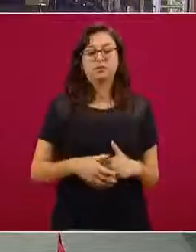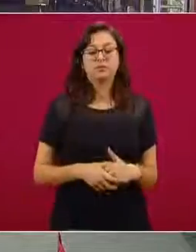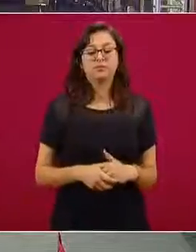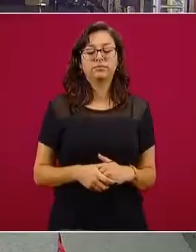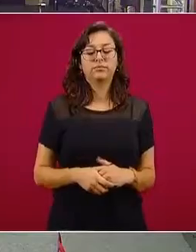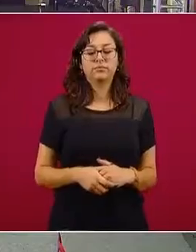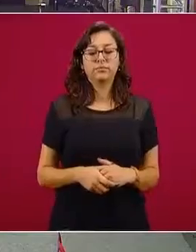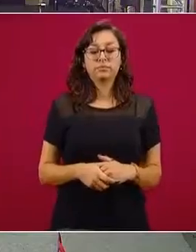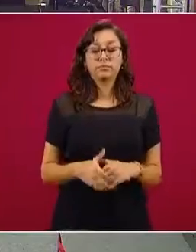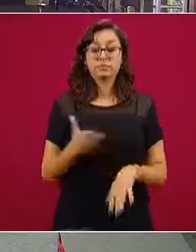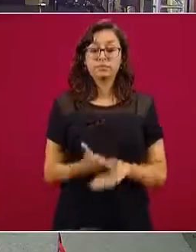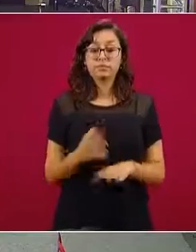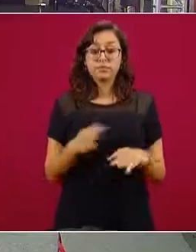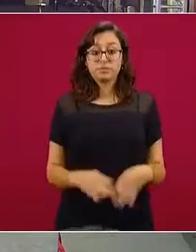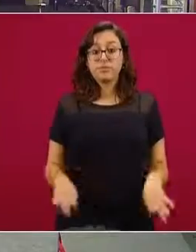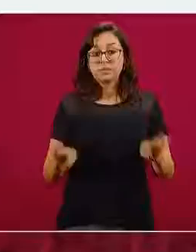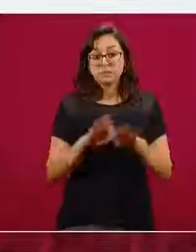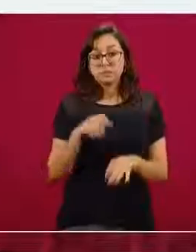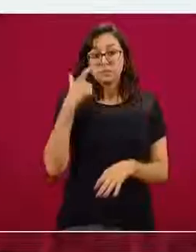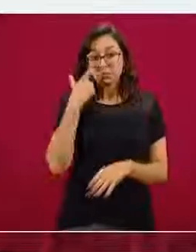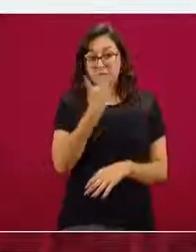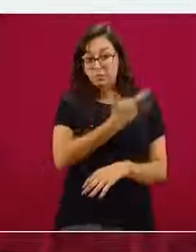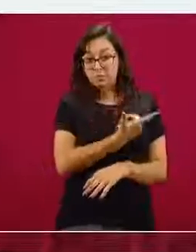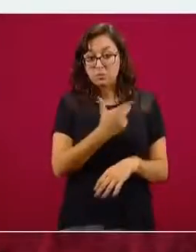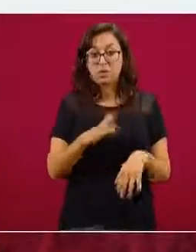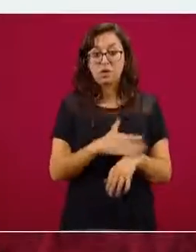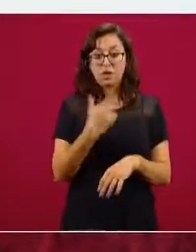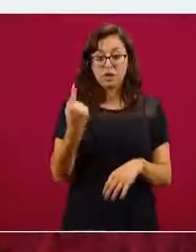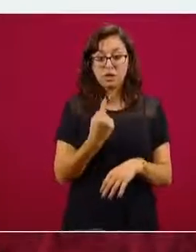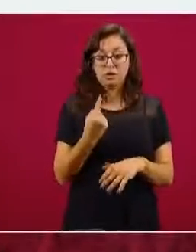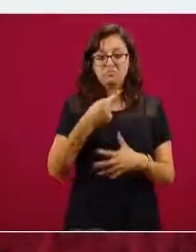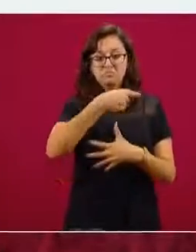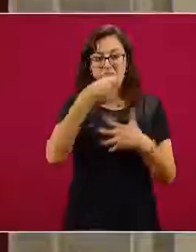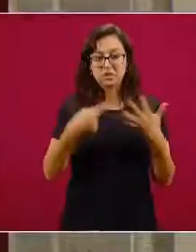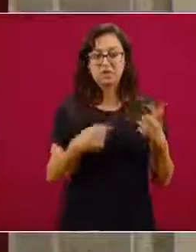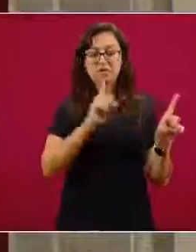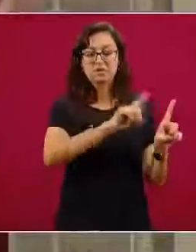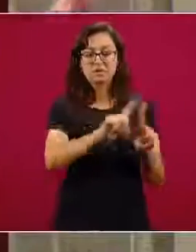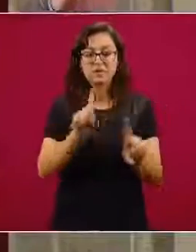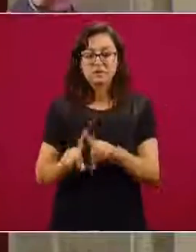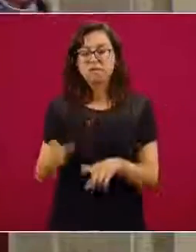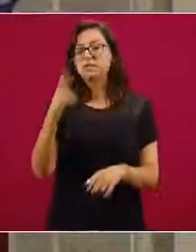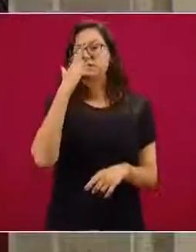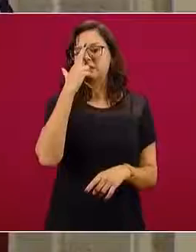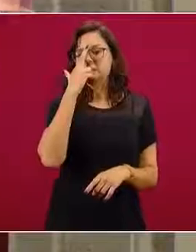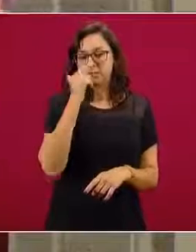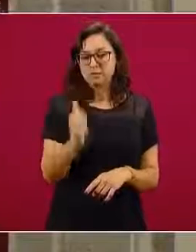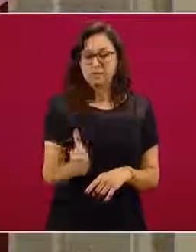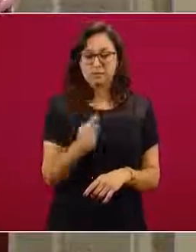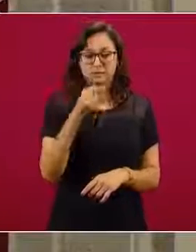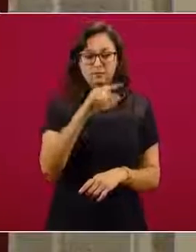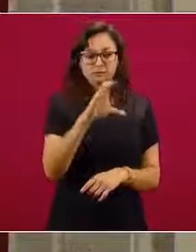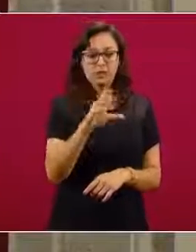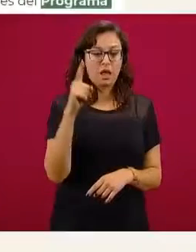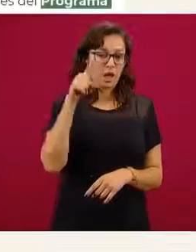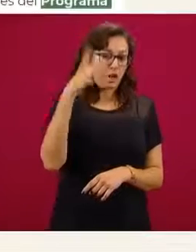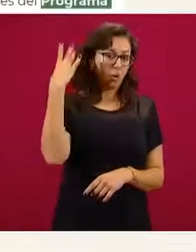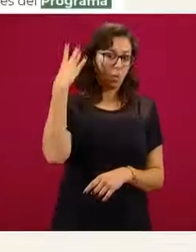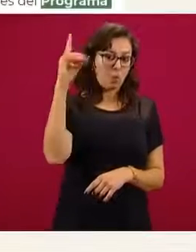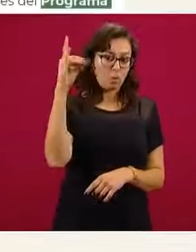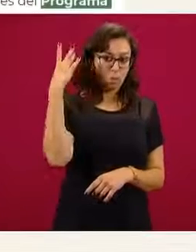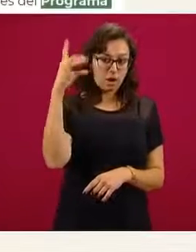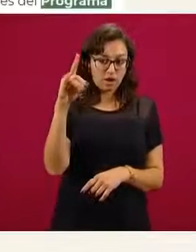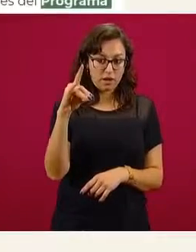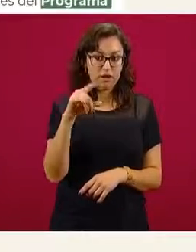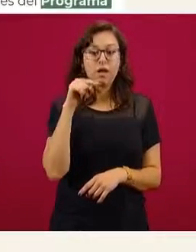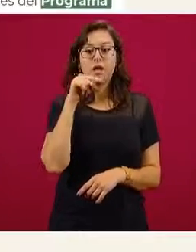este caso es relevante por varias razones. Uno, es una colonia histórica en Cuernavaca, lo que era antes